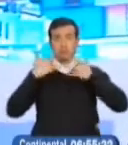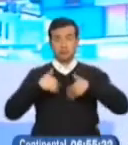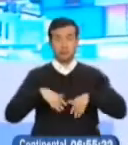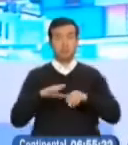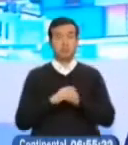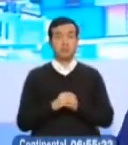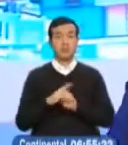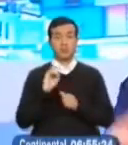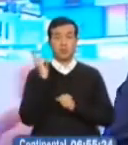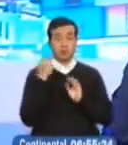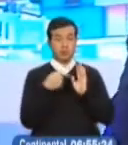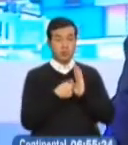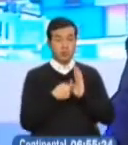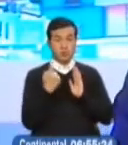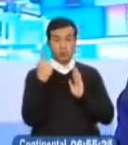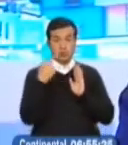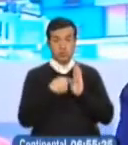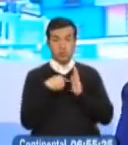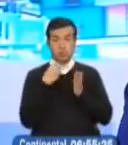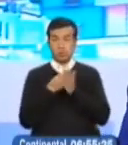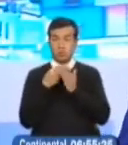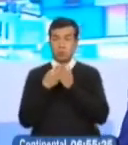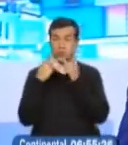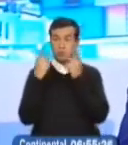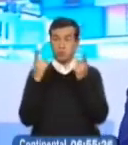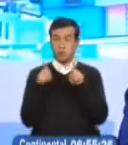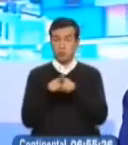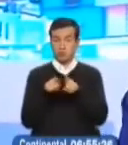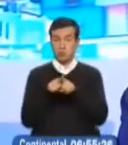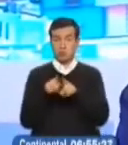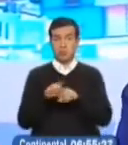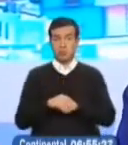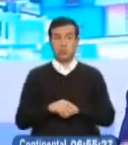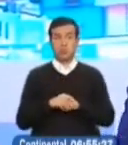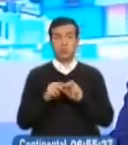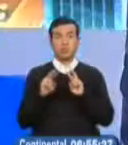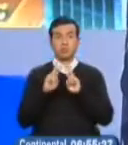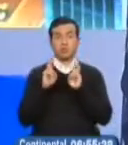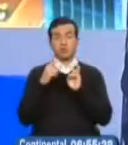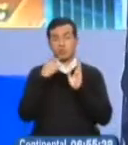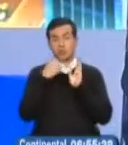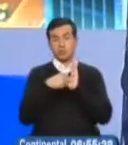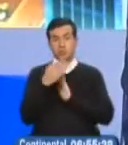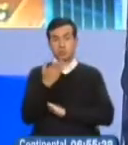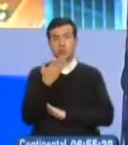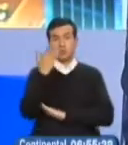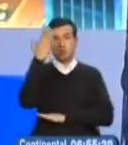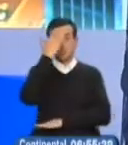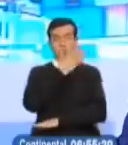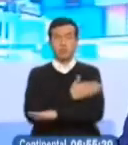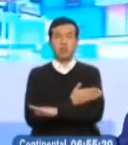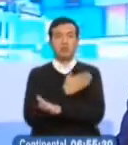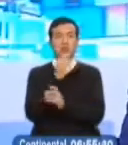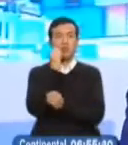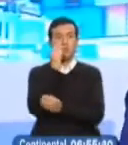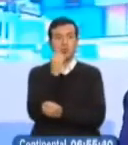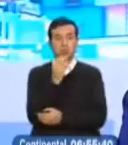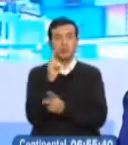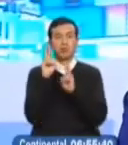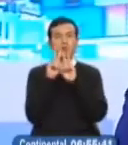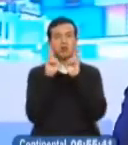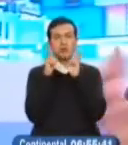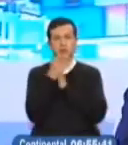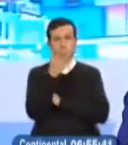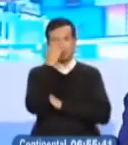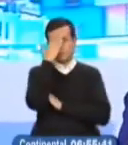no solo a lo tributario, sino también a las compras públicas. Pero en este caso puntual, señor. Nosotros vamos a hacer, por ejemplo, cuando hubo la información que